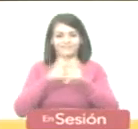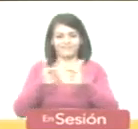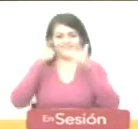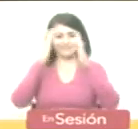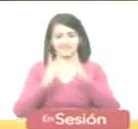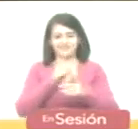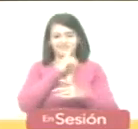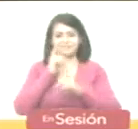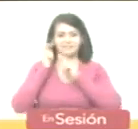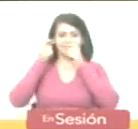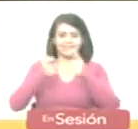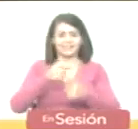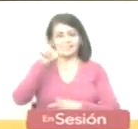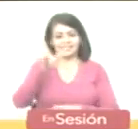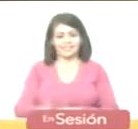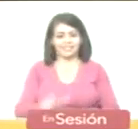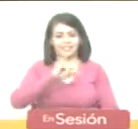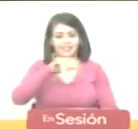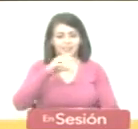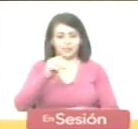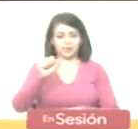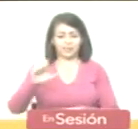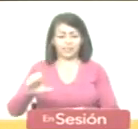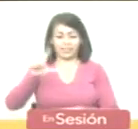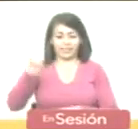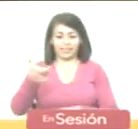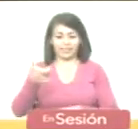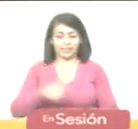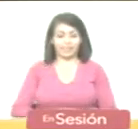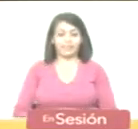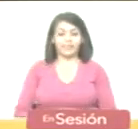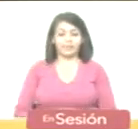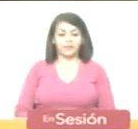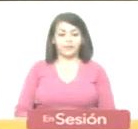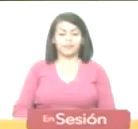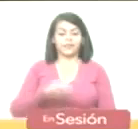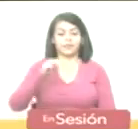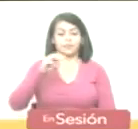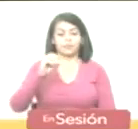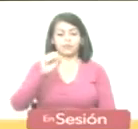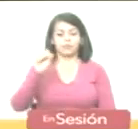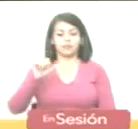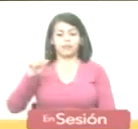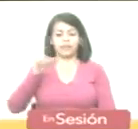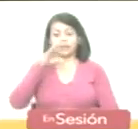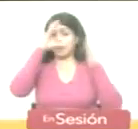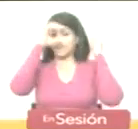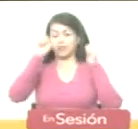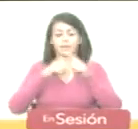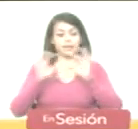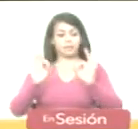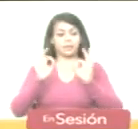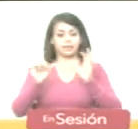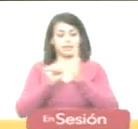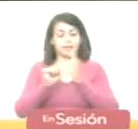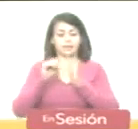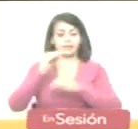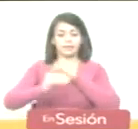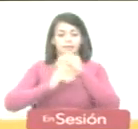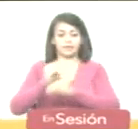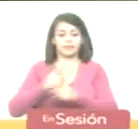el nombramiento del ciudadano José Gregorio Biomorgi Musatis como embajador extraordinario y